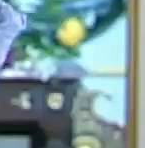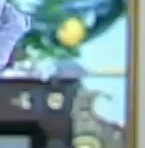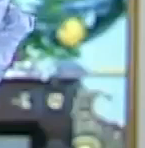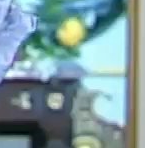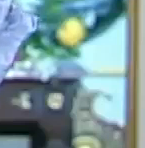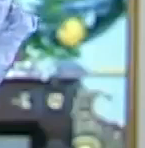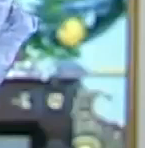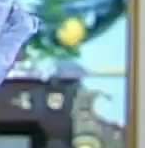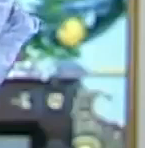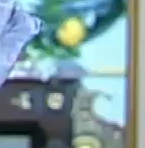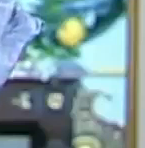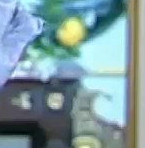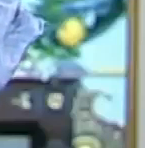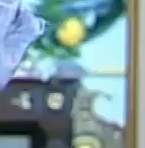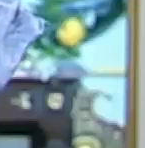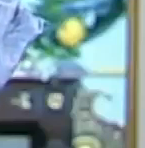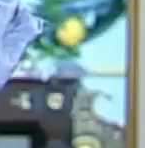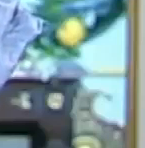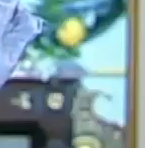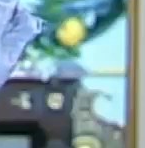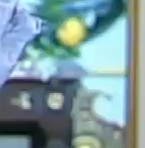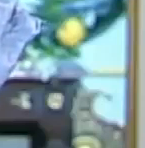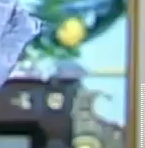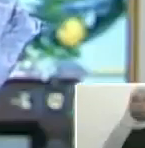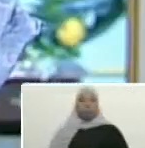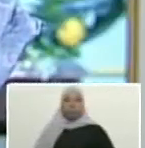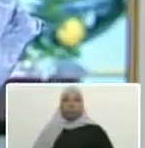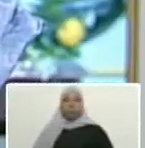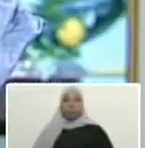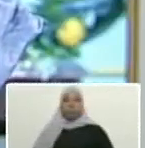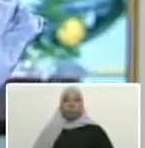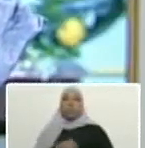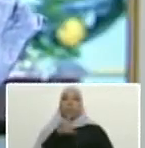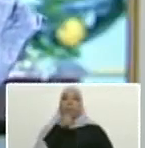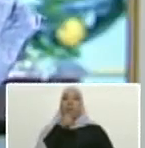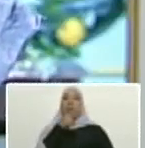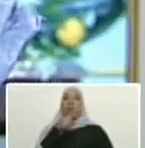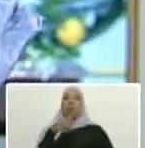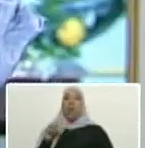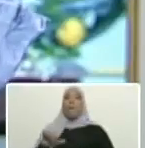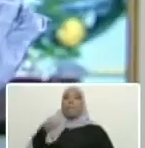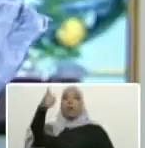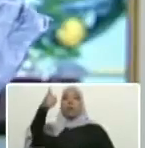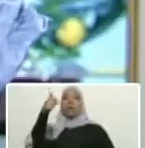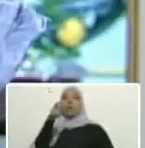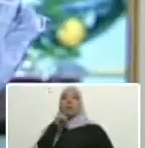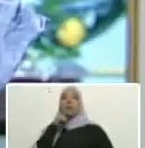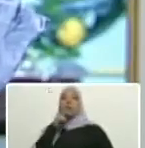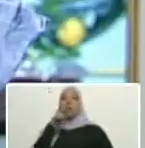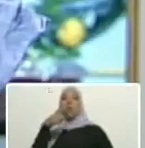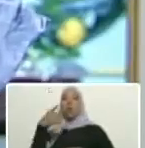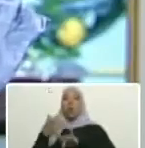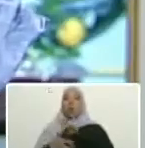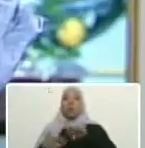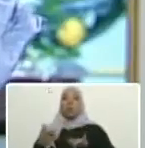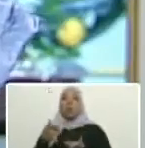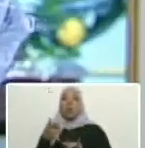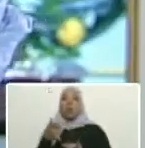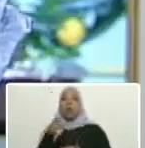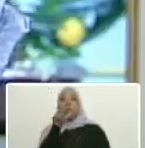permítame recordarlo hoy aquí, adquiere su cumbre más sublime con la